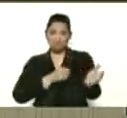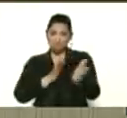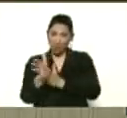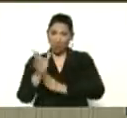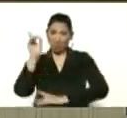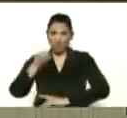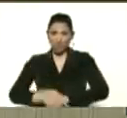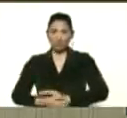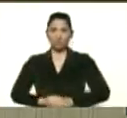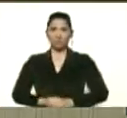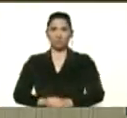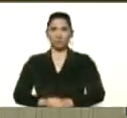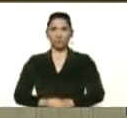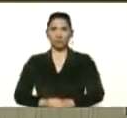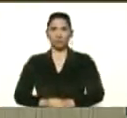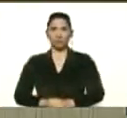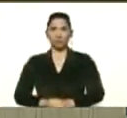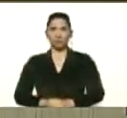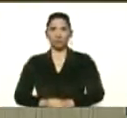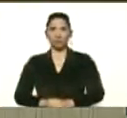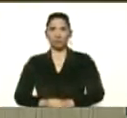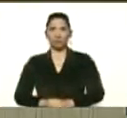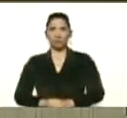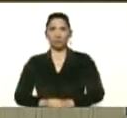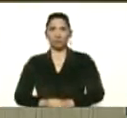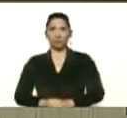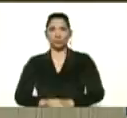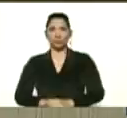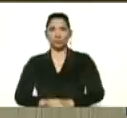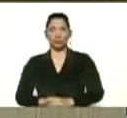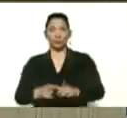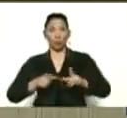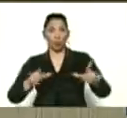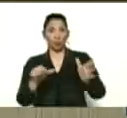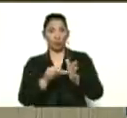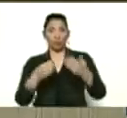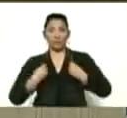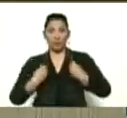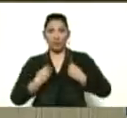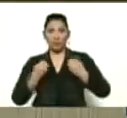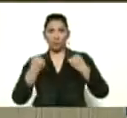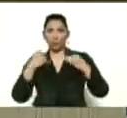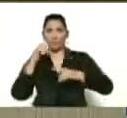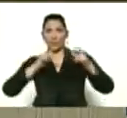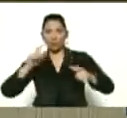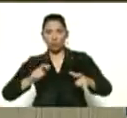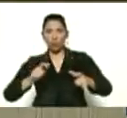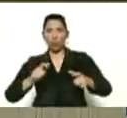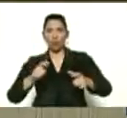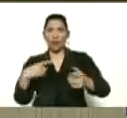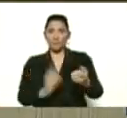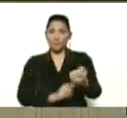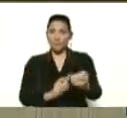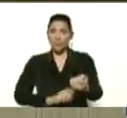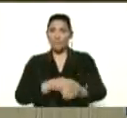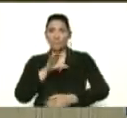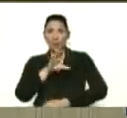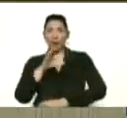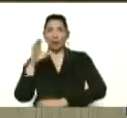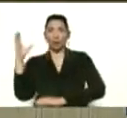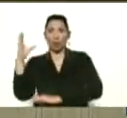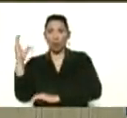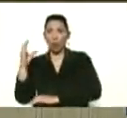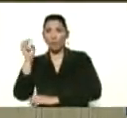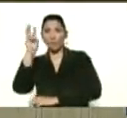gratuita, que en zonas donde viven muchísimas personas de la Hermana República, como es el caso de Petare, en